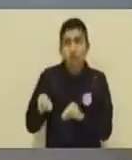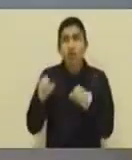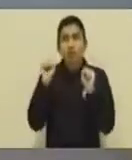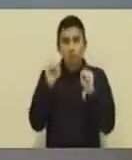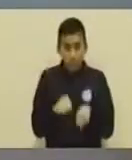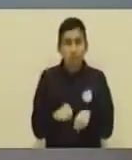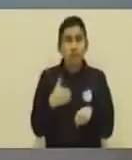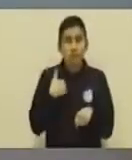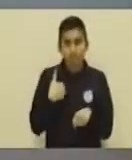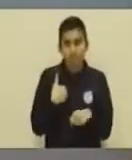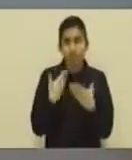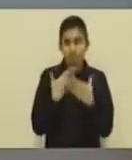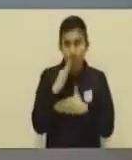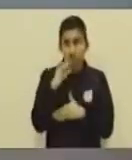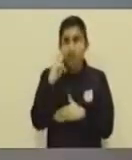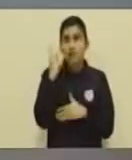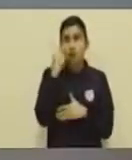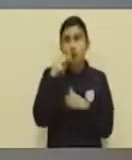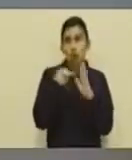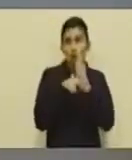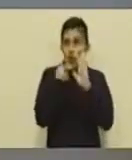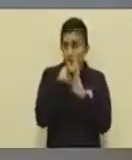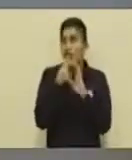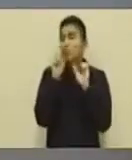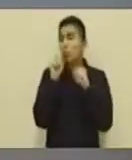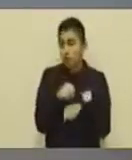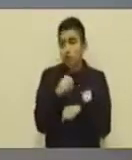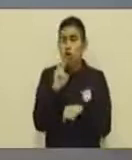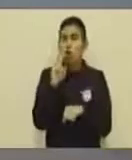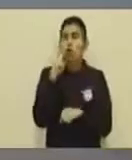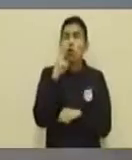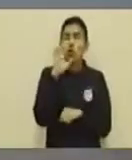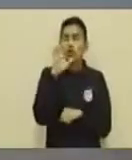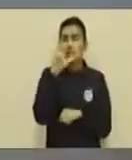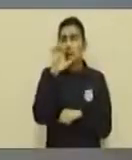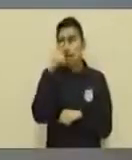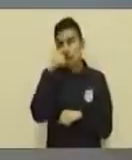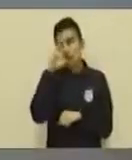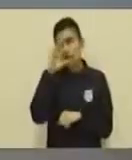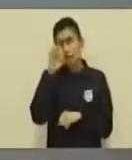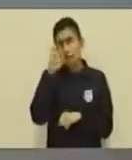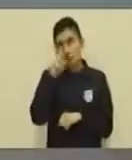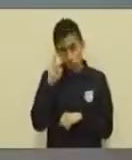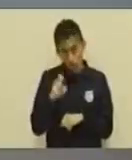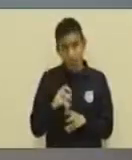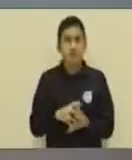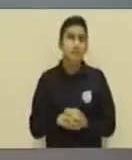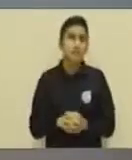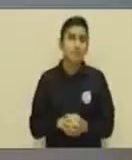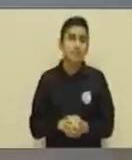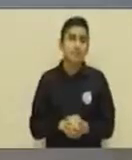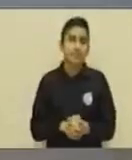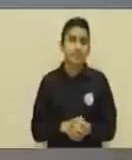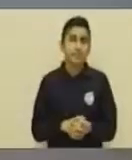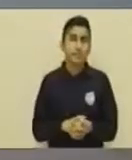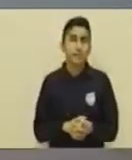2 electrones. En un segundo nivel, otros 2 electrones para el primer